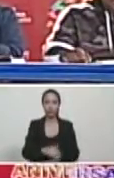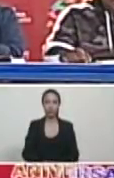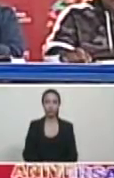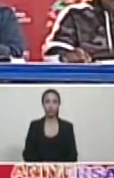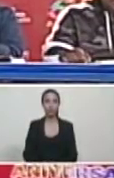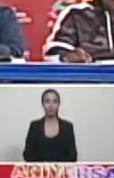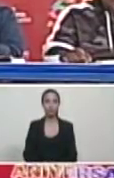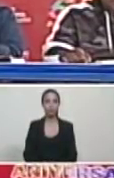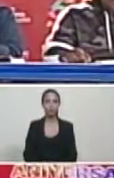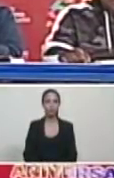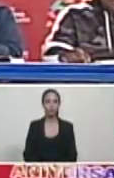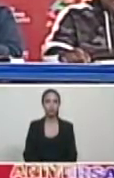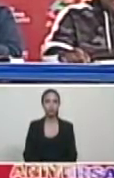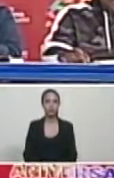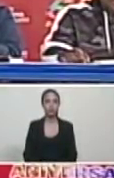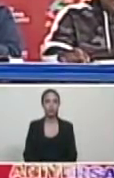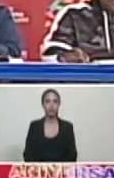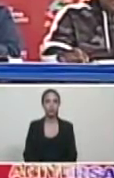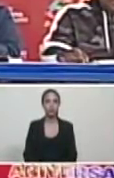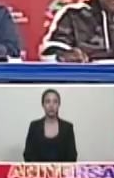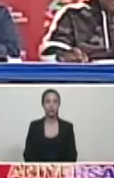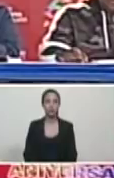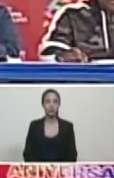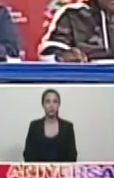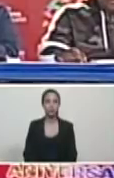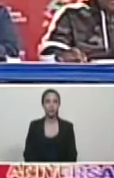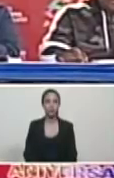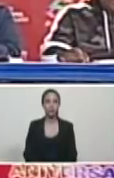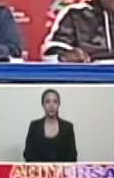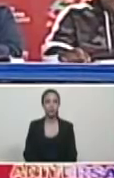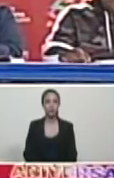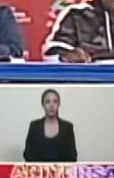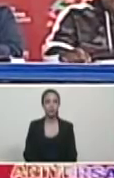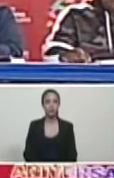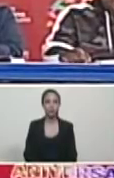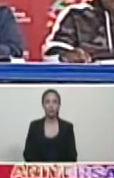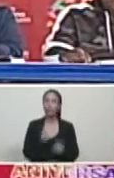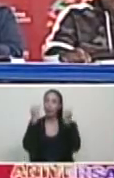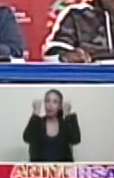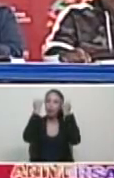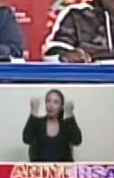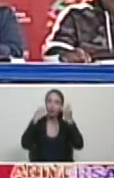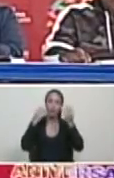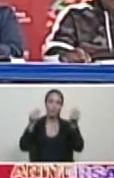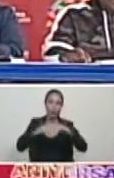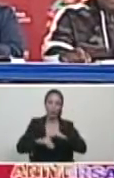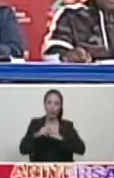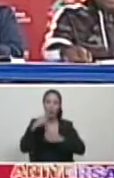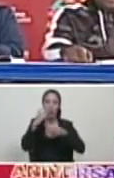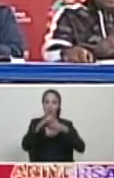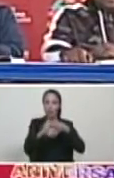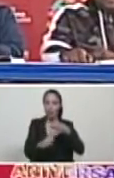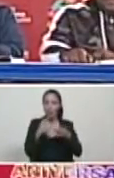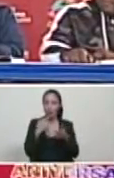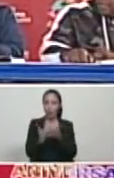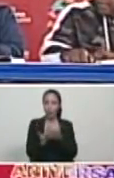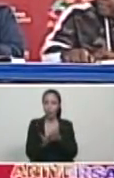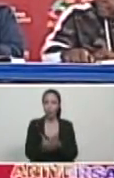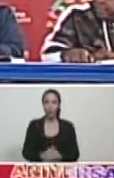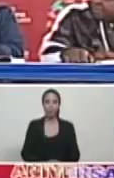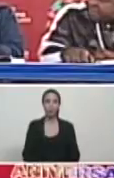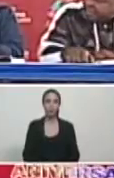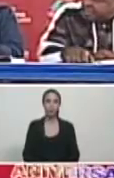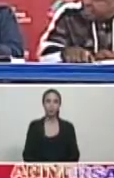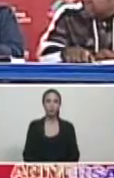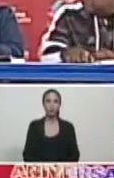Así es la vida, como dice la canción, vicepresidenta. Otra idea que me llamó la atención, Mimú Vargas.